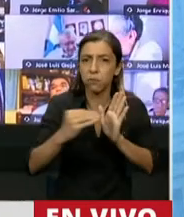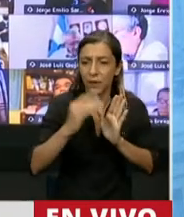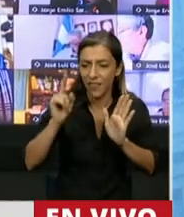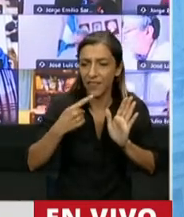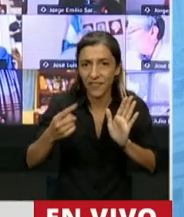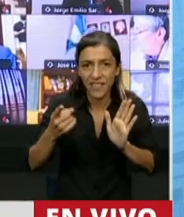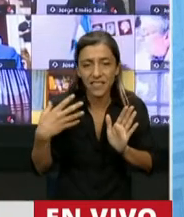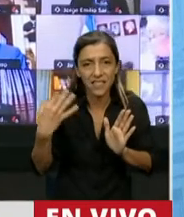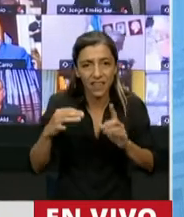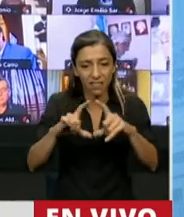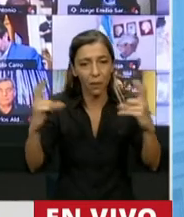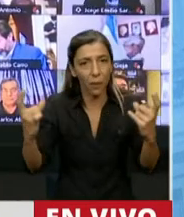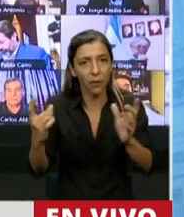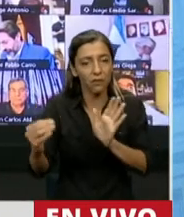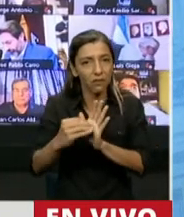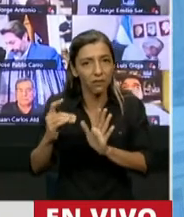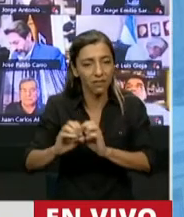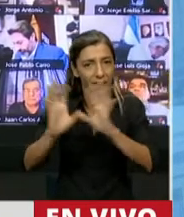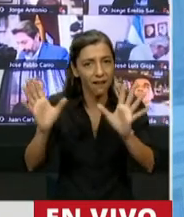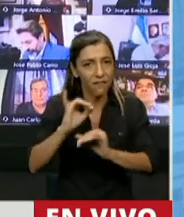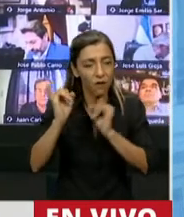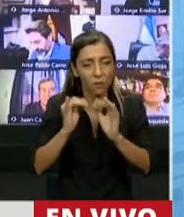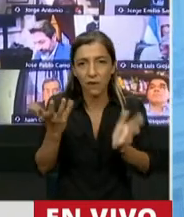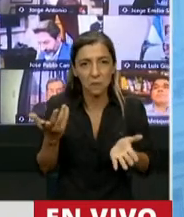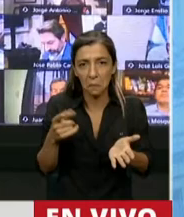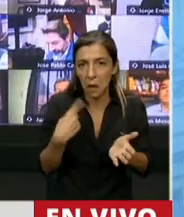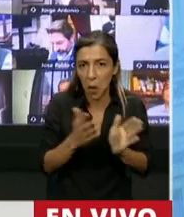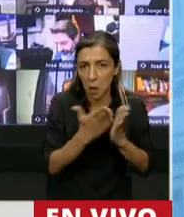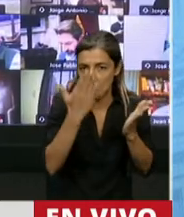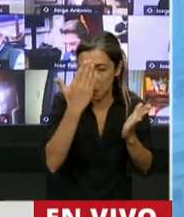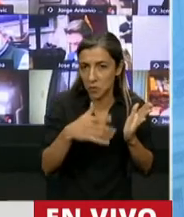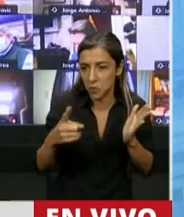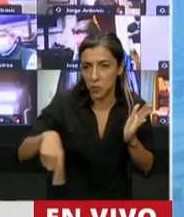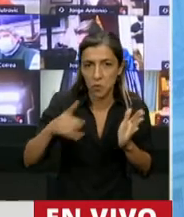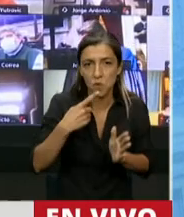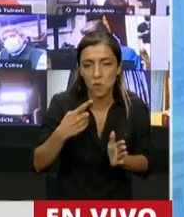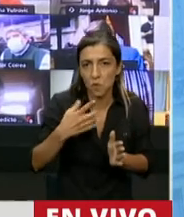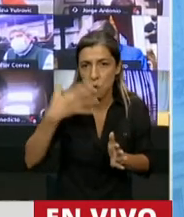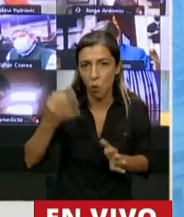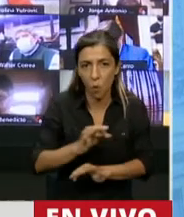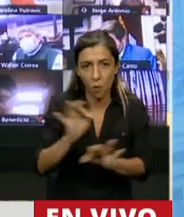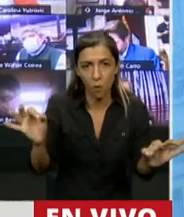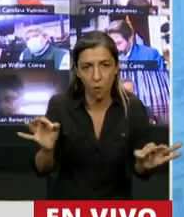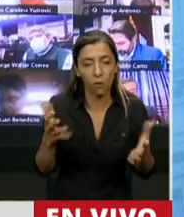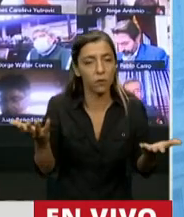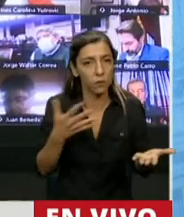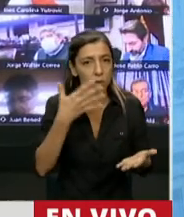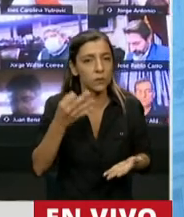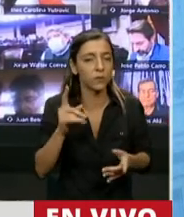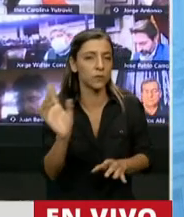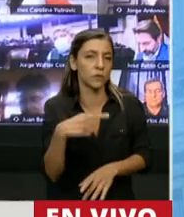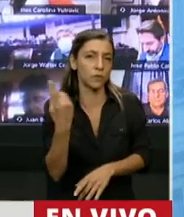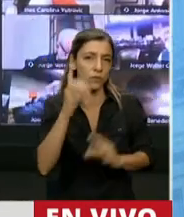un alimento. Mire, señor presidente, el organismo es una máquina perfecta. Nosotros muchas